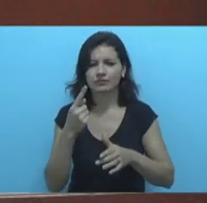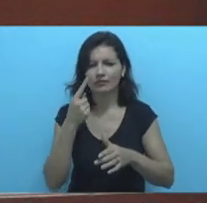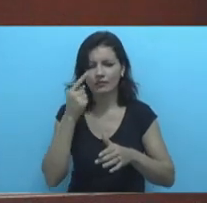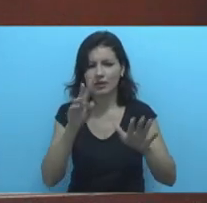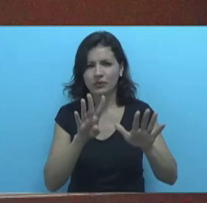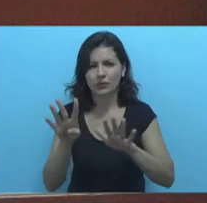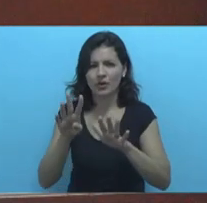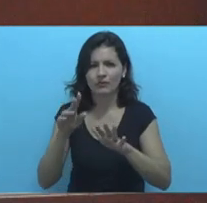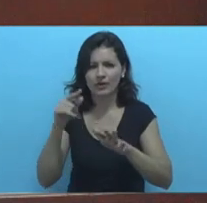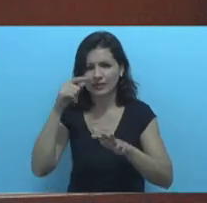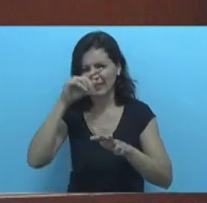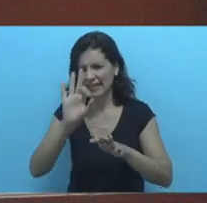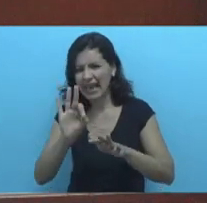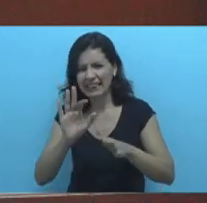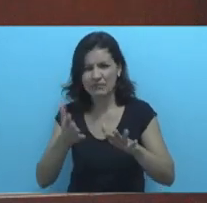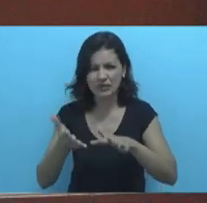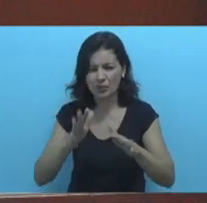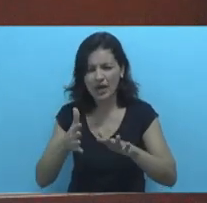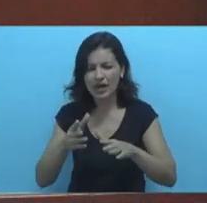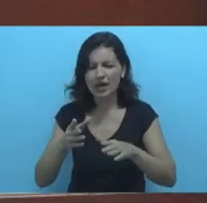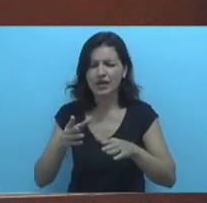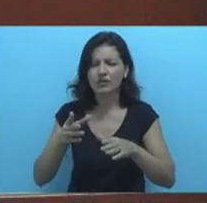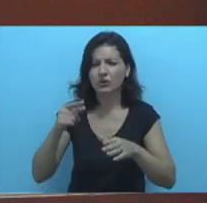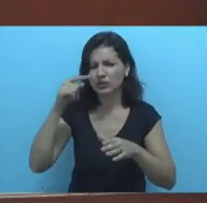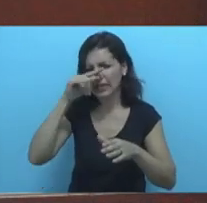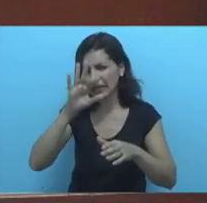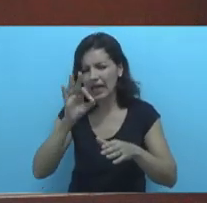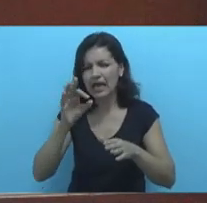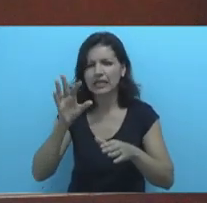cuando en las noches negras de la dictadura militar,